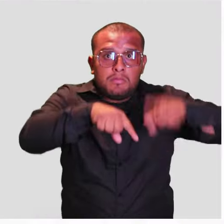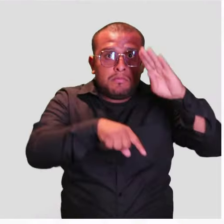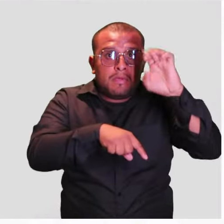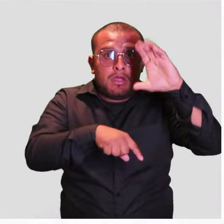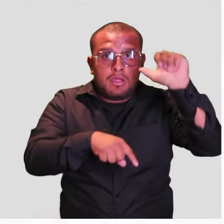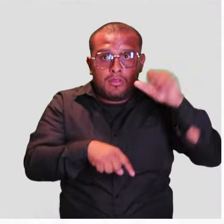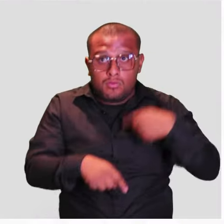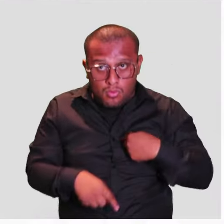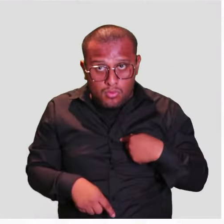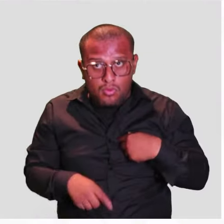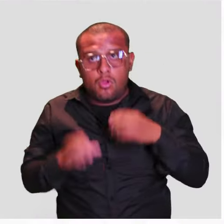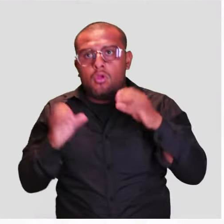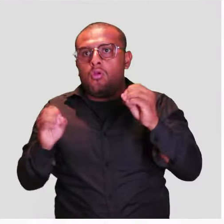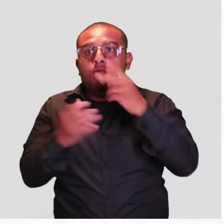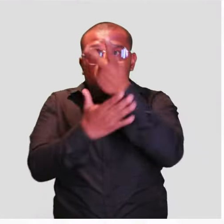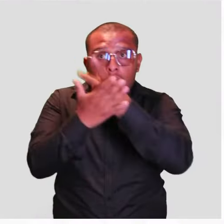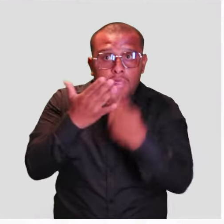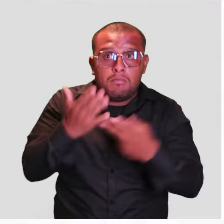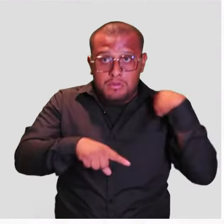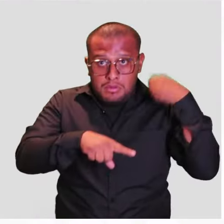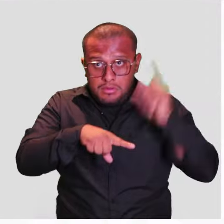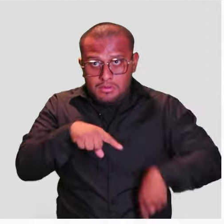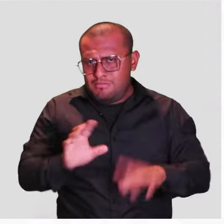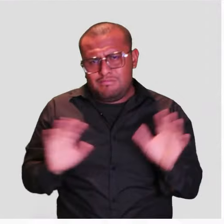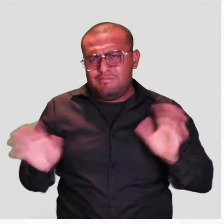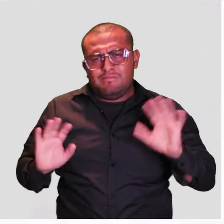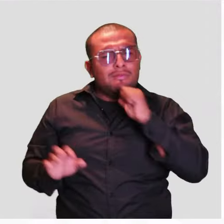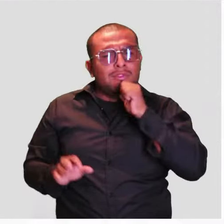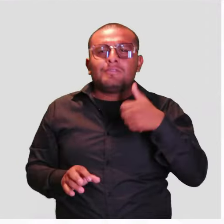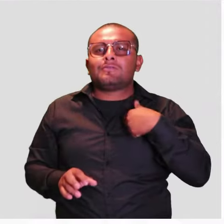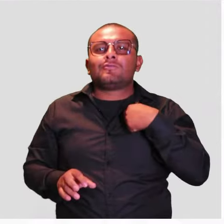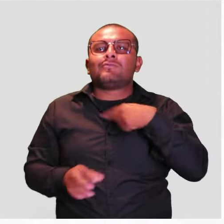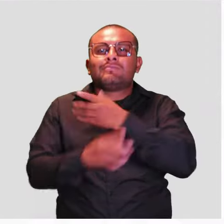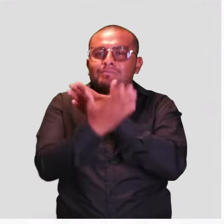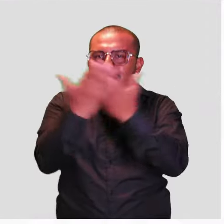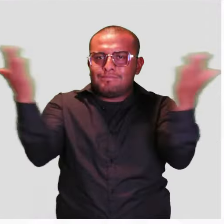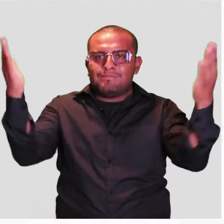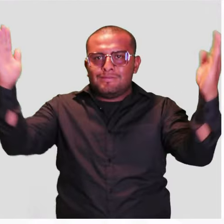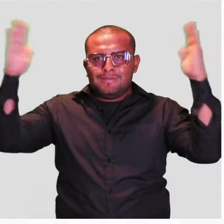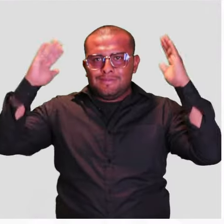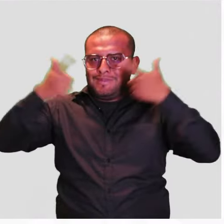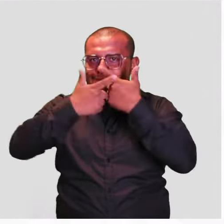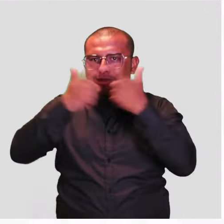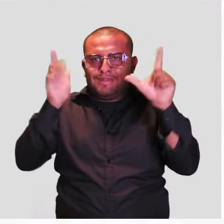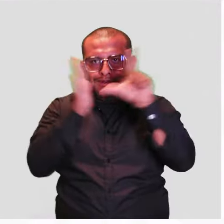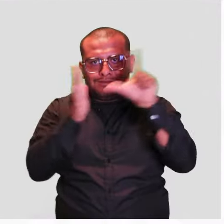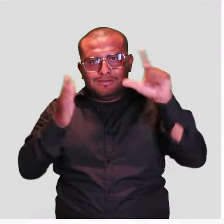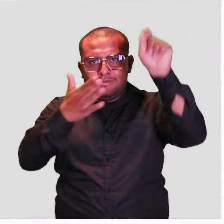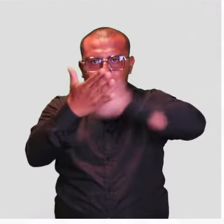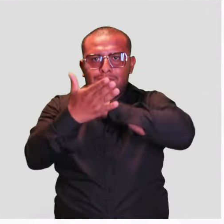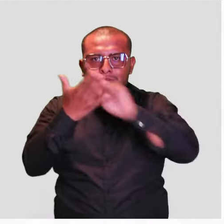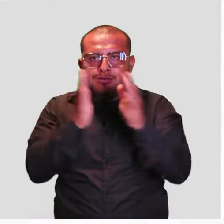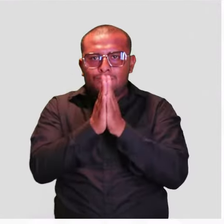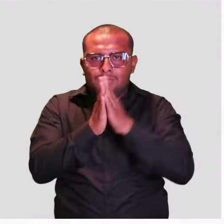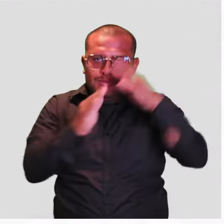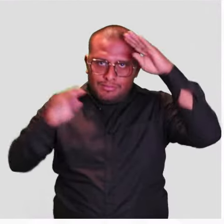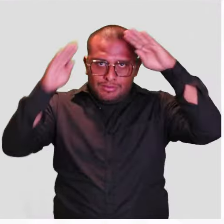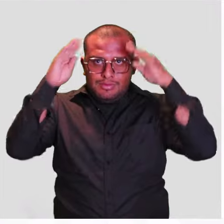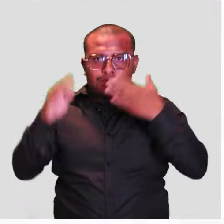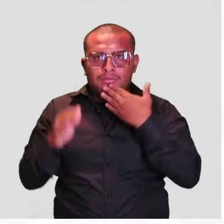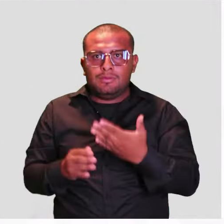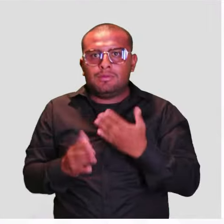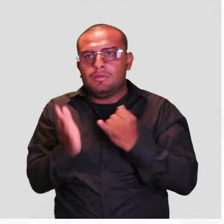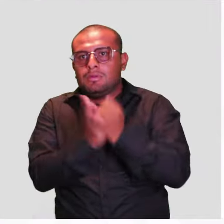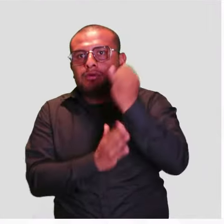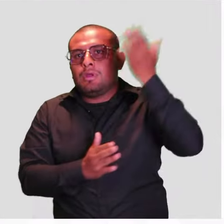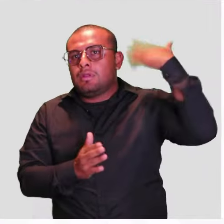que recibes. Y cuando estés ahí, en la casilla, listo para votar, decide si le das oportunidad a quien ya la tuvo y no la ocupó o